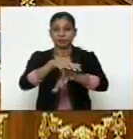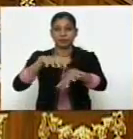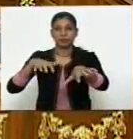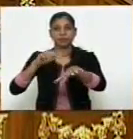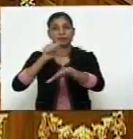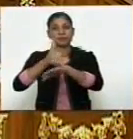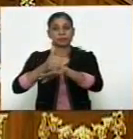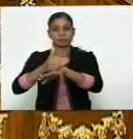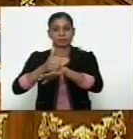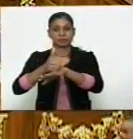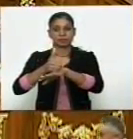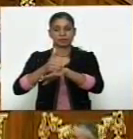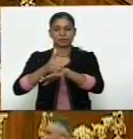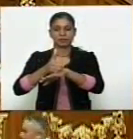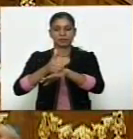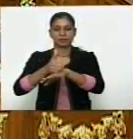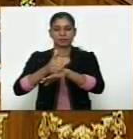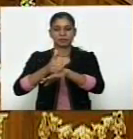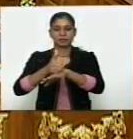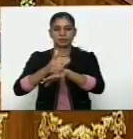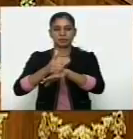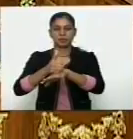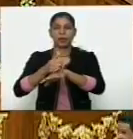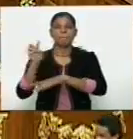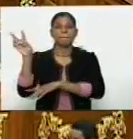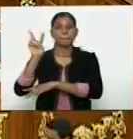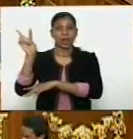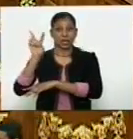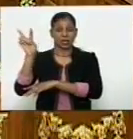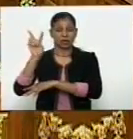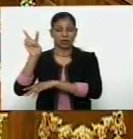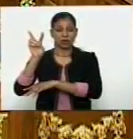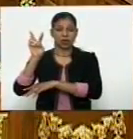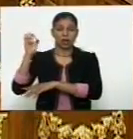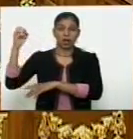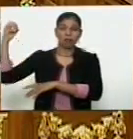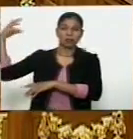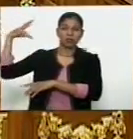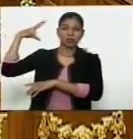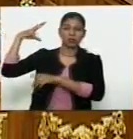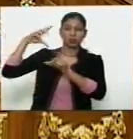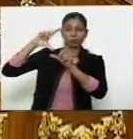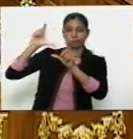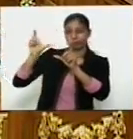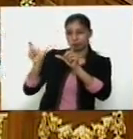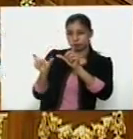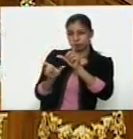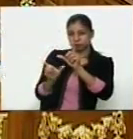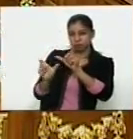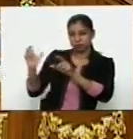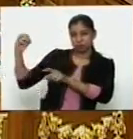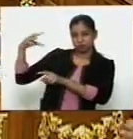En Venezuela... El sol nace en el Esequibo.